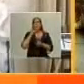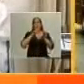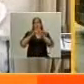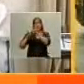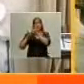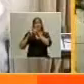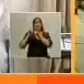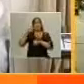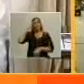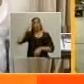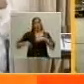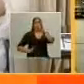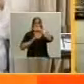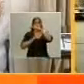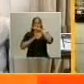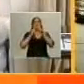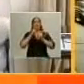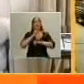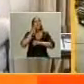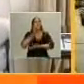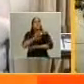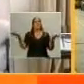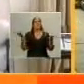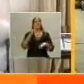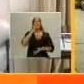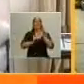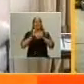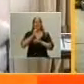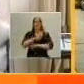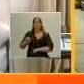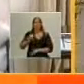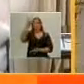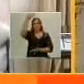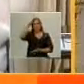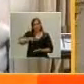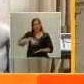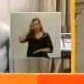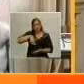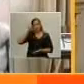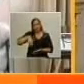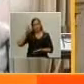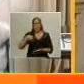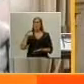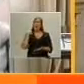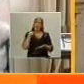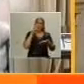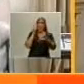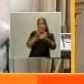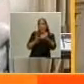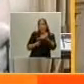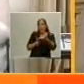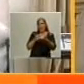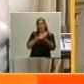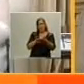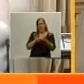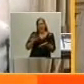aliados contra el gobierno y con sectores de la prensa aliados contra el gobierno, dice, y esto había que ponerle un coto. La verdad es que las crisis